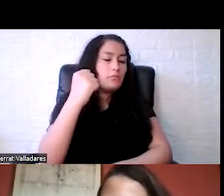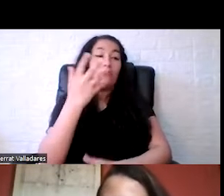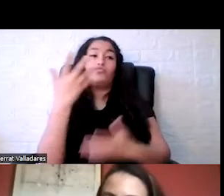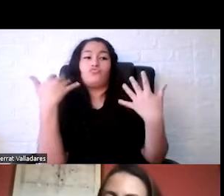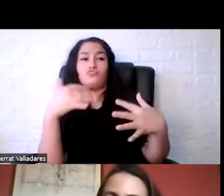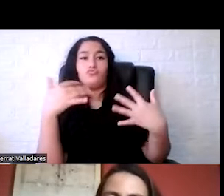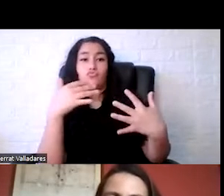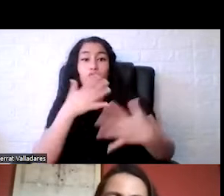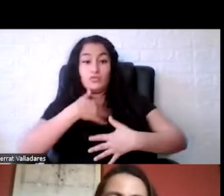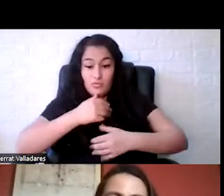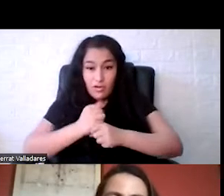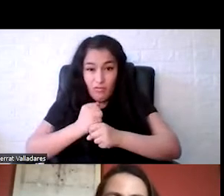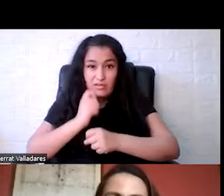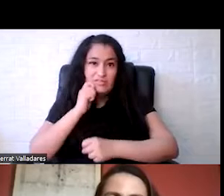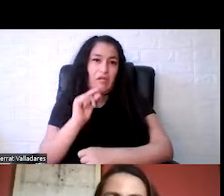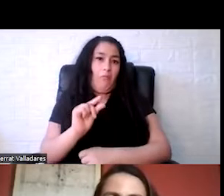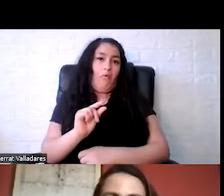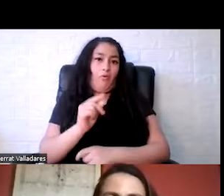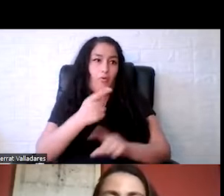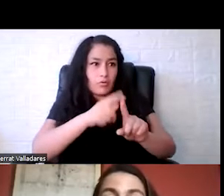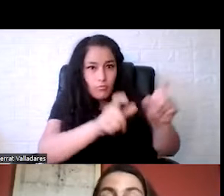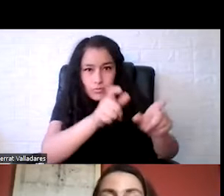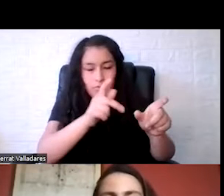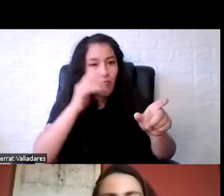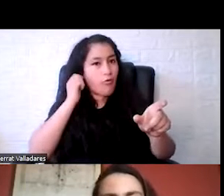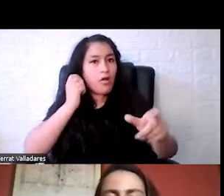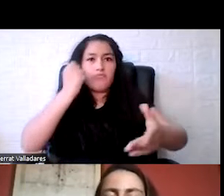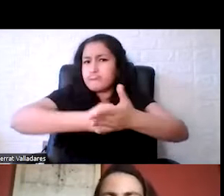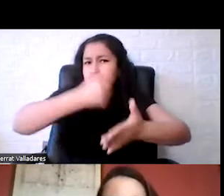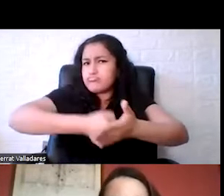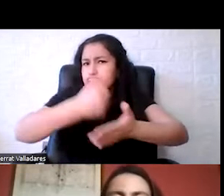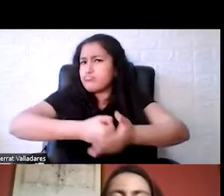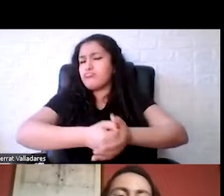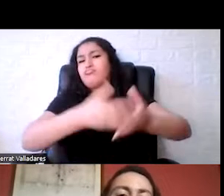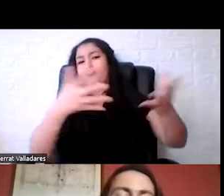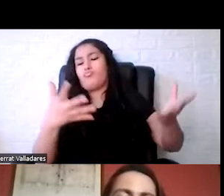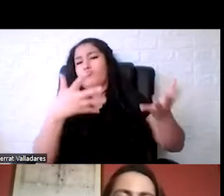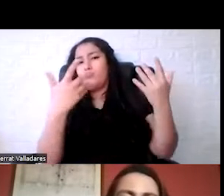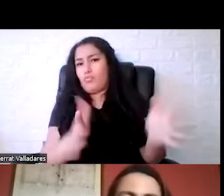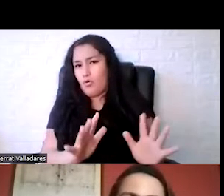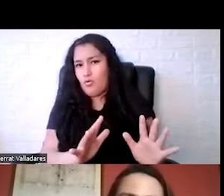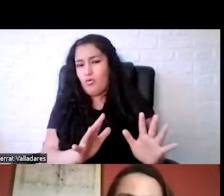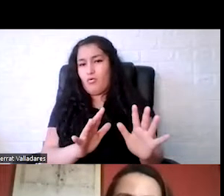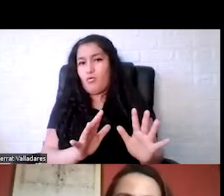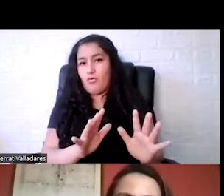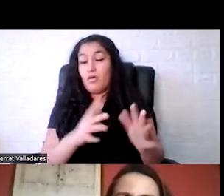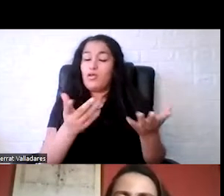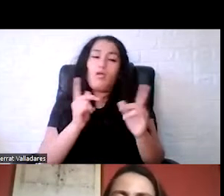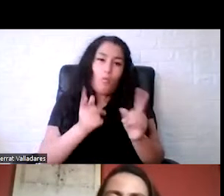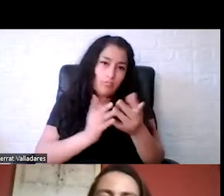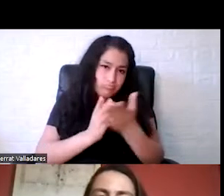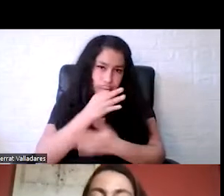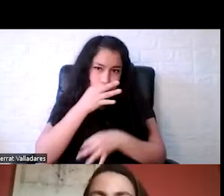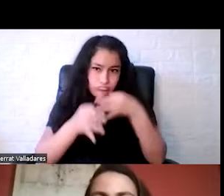que dan muchas mujeres y luchas teóricas y en distintos niveles. Así que eso como como